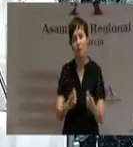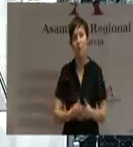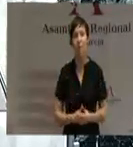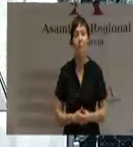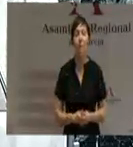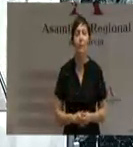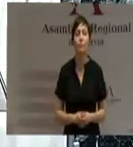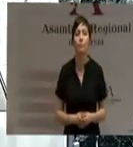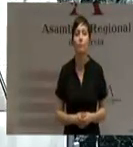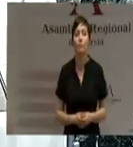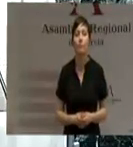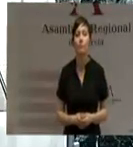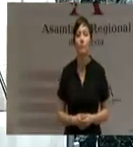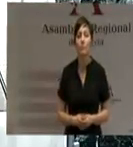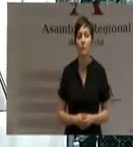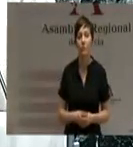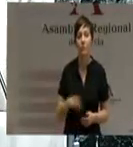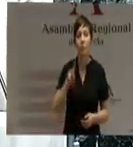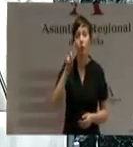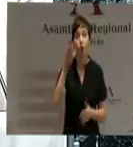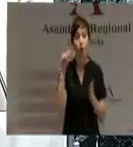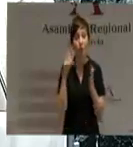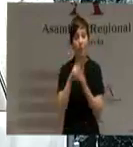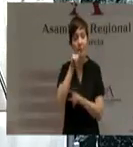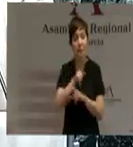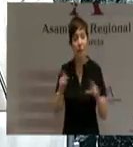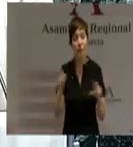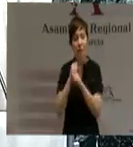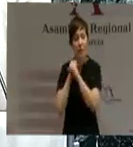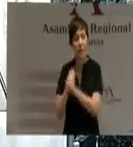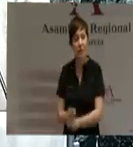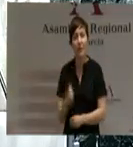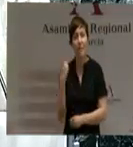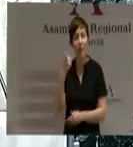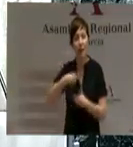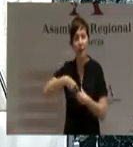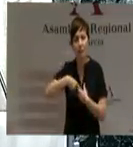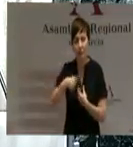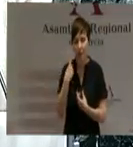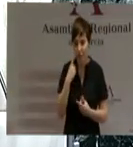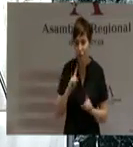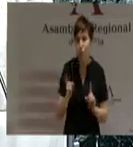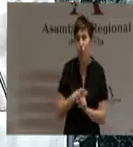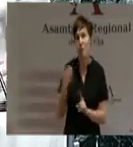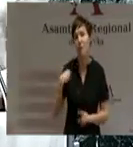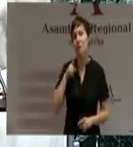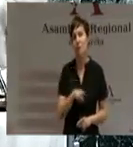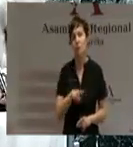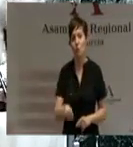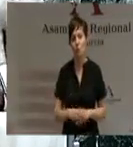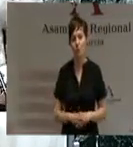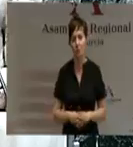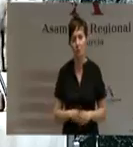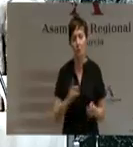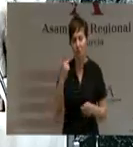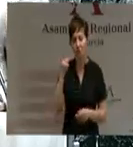¿Qué va a hacer usted con los 12.000 dependientes que tiene pendientes? ¿Los va a incorporar o no? Y, por cierto, ustedes a veces no actualizan ni sus